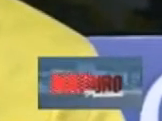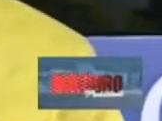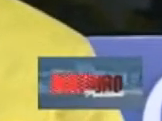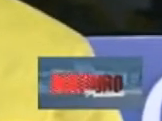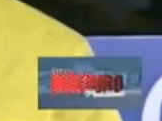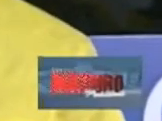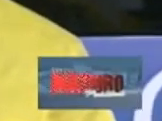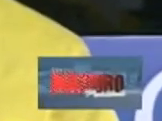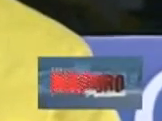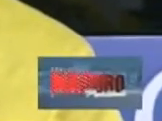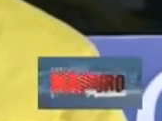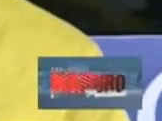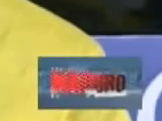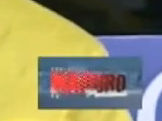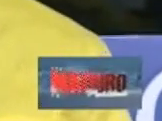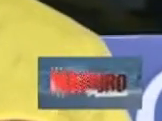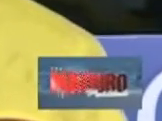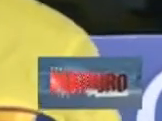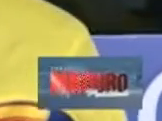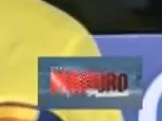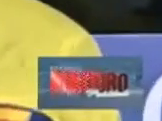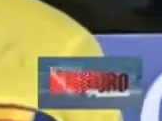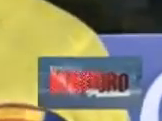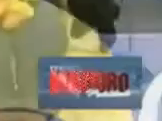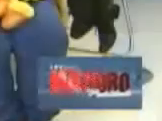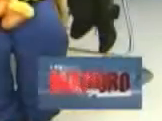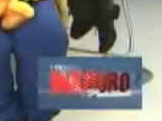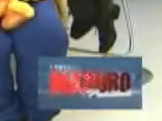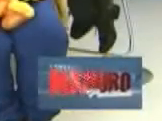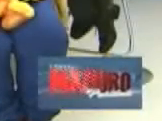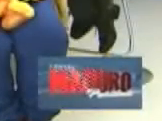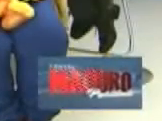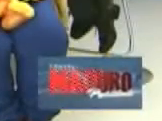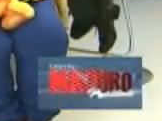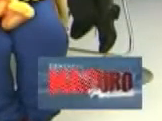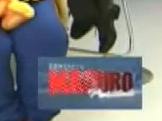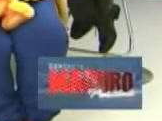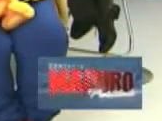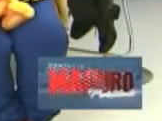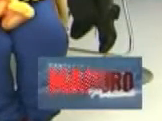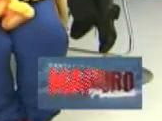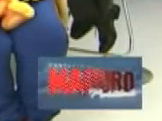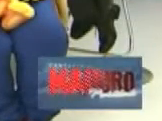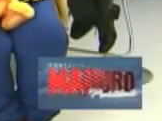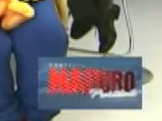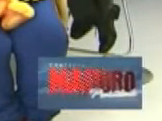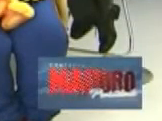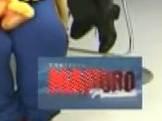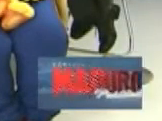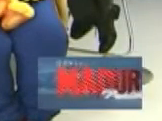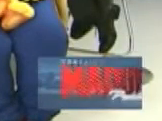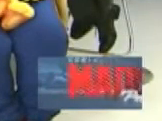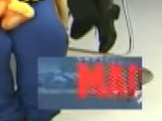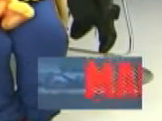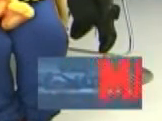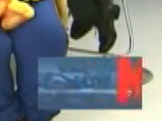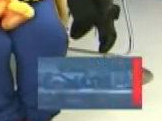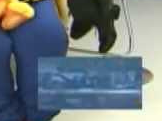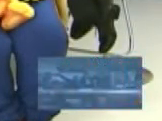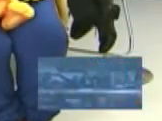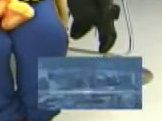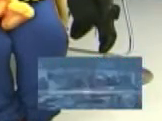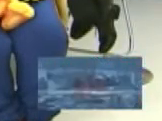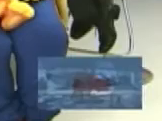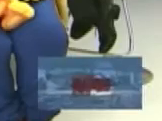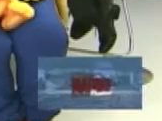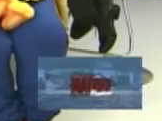Infante presidente del Instituto Nacional de deportes nos diera sus impresiones Pedro Sí buenas noches presidente a todo el pueblo de Venezuela es un gran